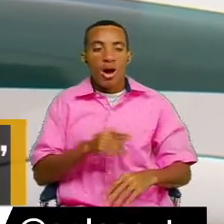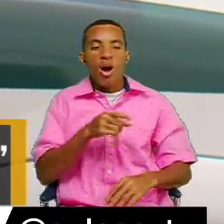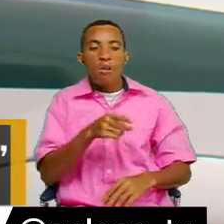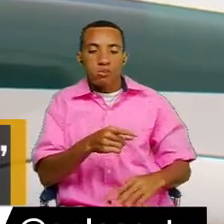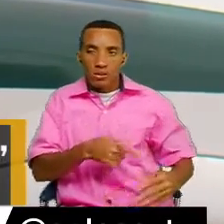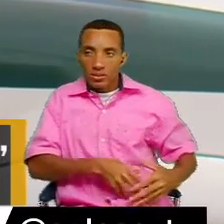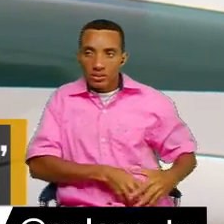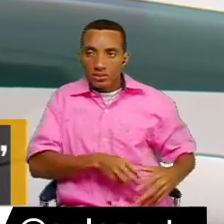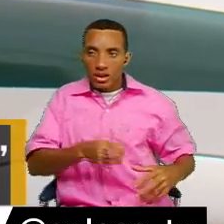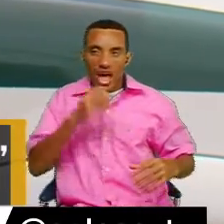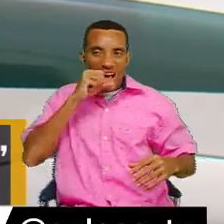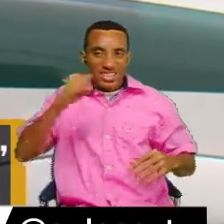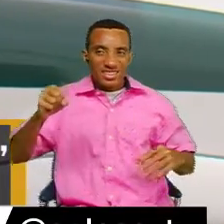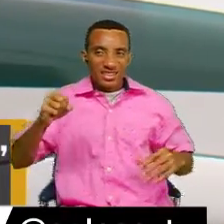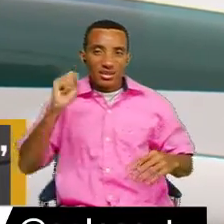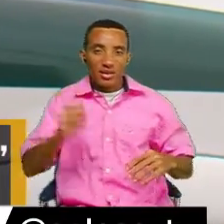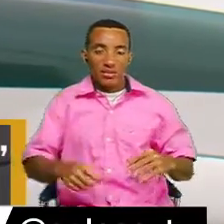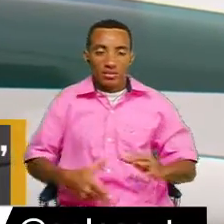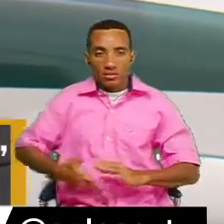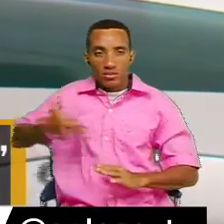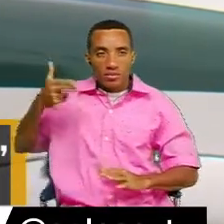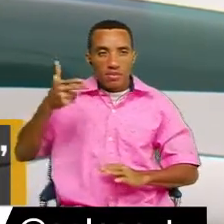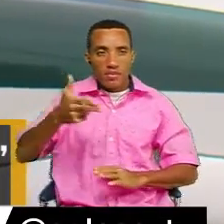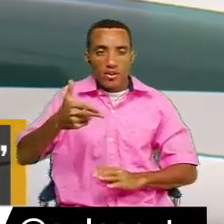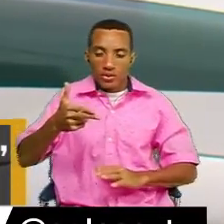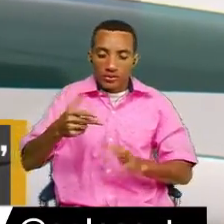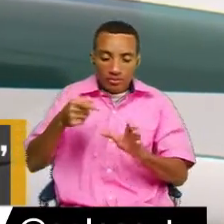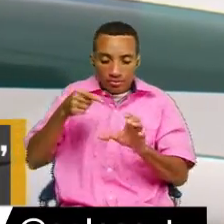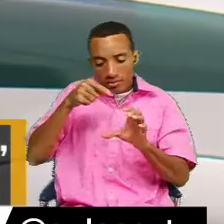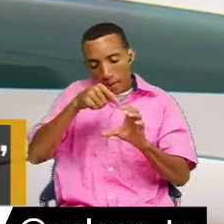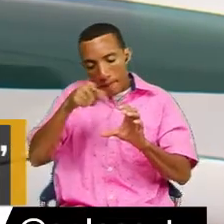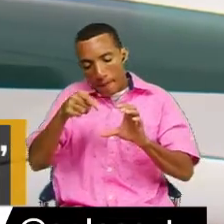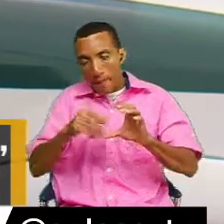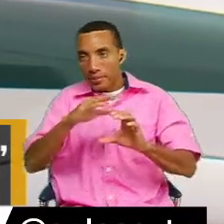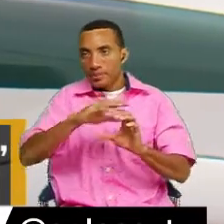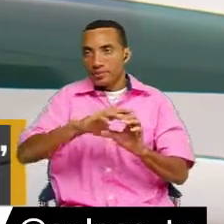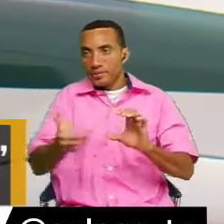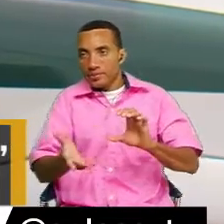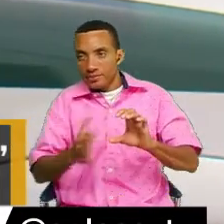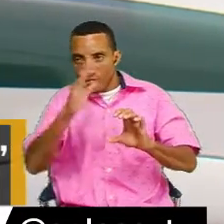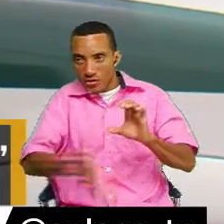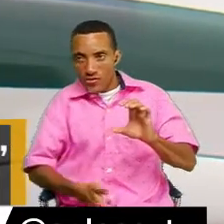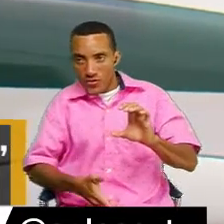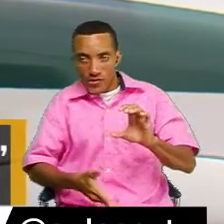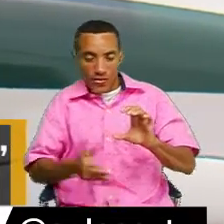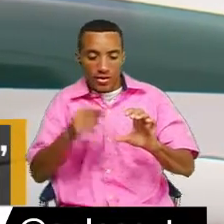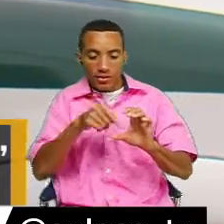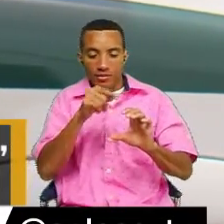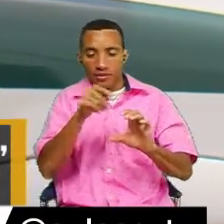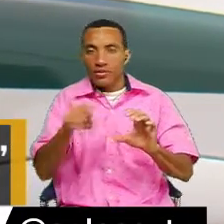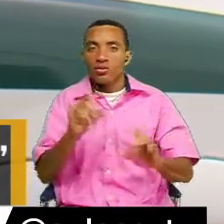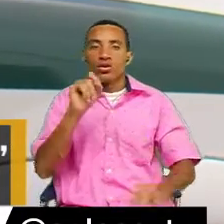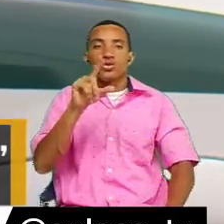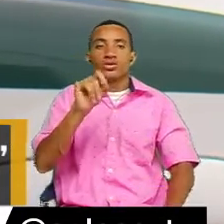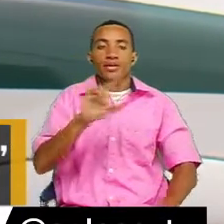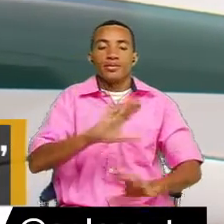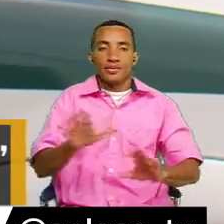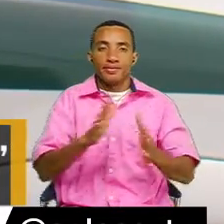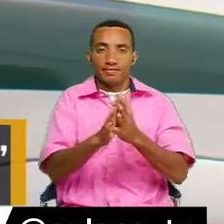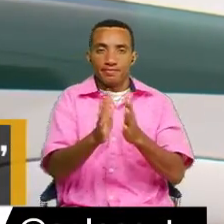y asimismo un arma de fuego calibre 38 con 11 cartuchos para el mismo. Es la información que generamos aquí desde el Comando del Departamento de Policía Magdalena